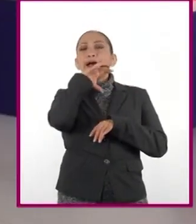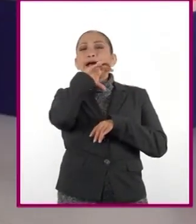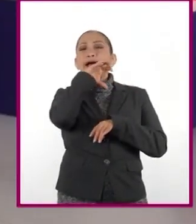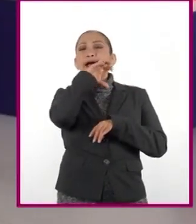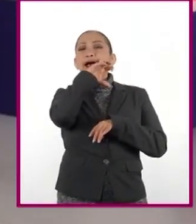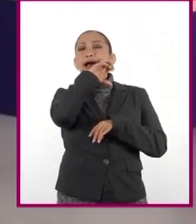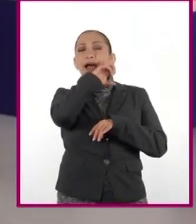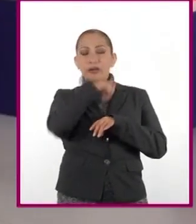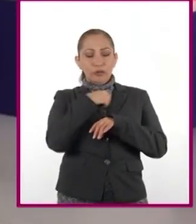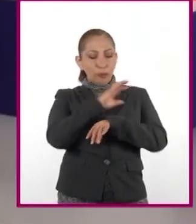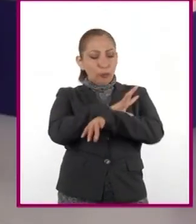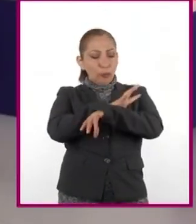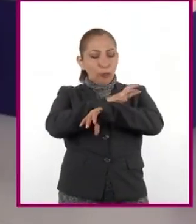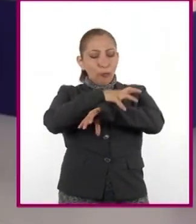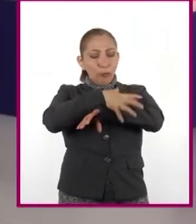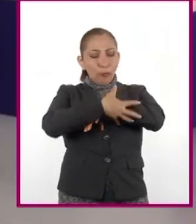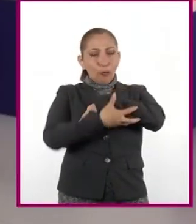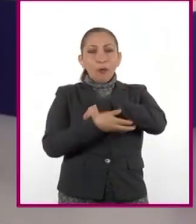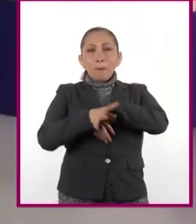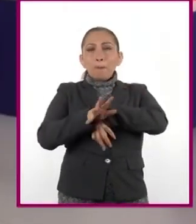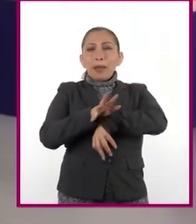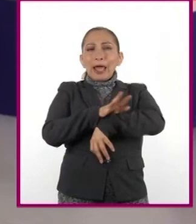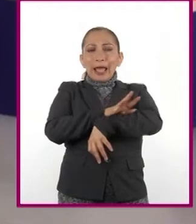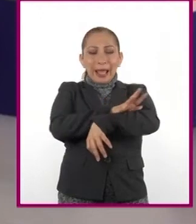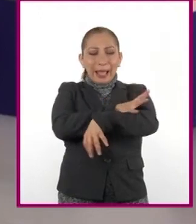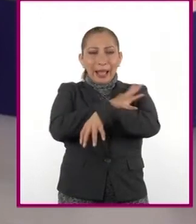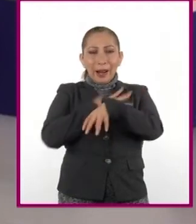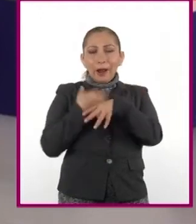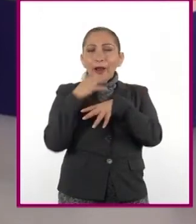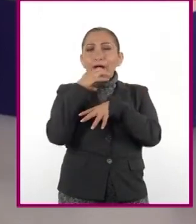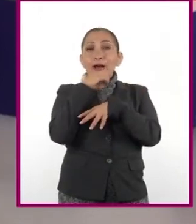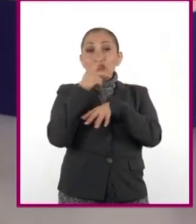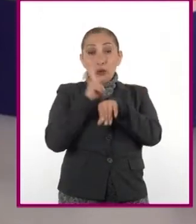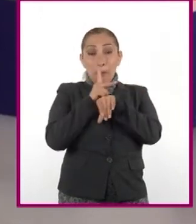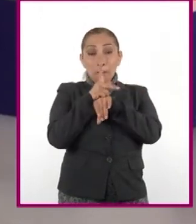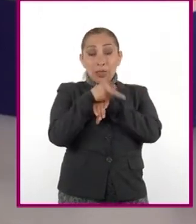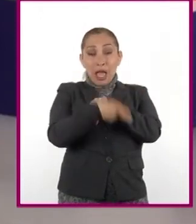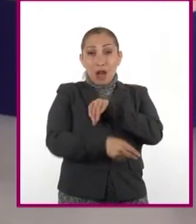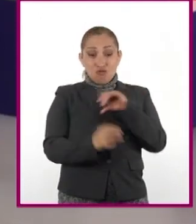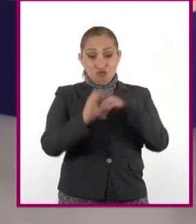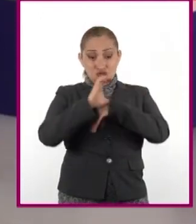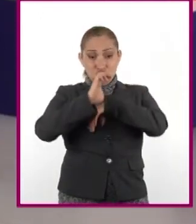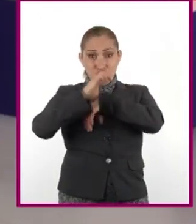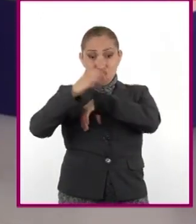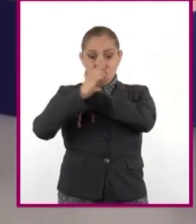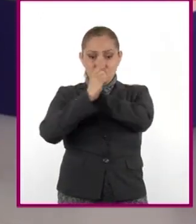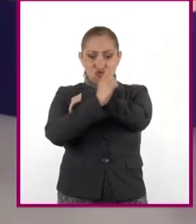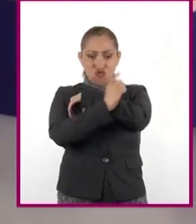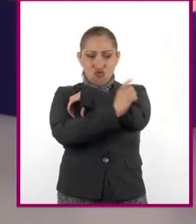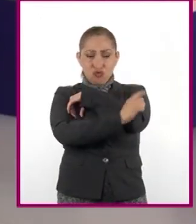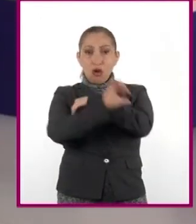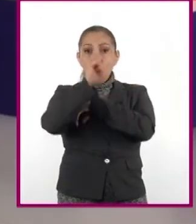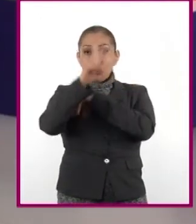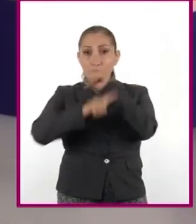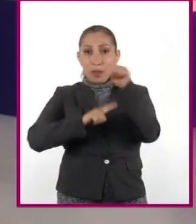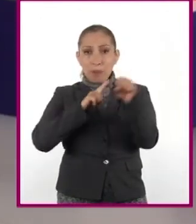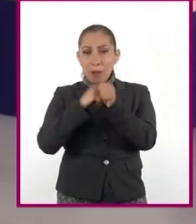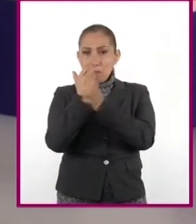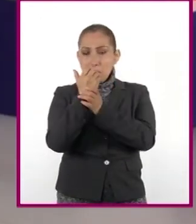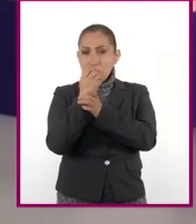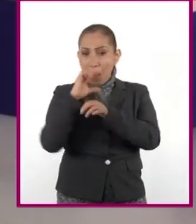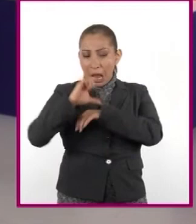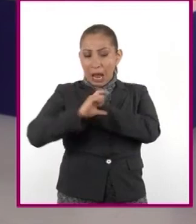su denso y excepcional pelaje. De hecho, su piel es más gruesa que la de cualquier otro mamífero, así